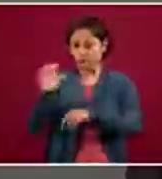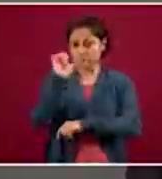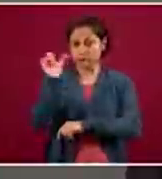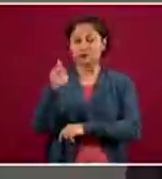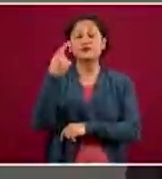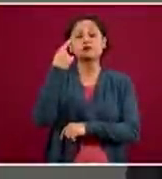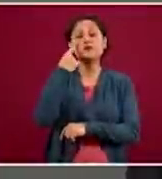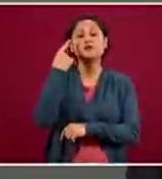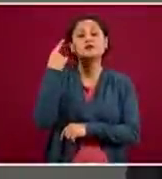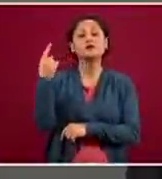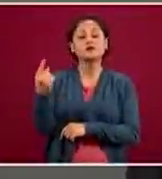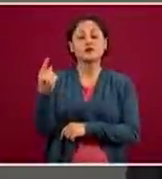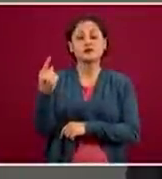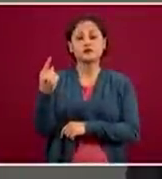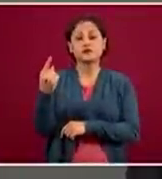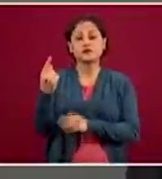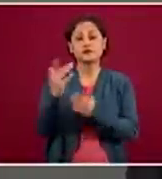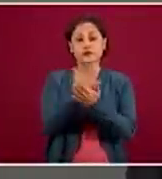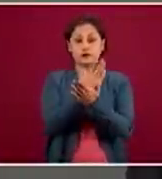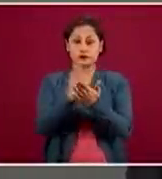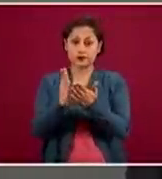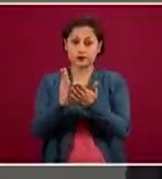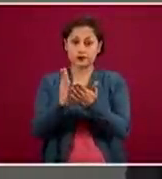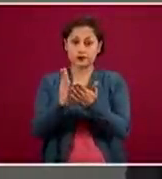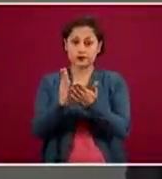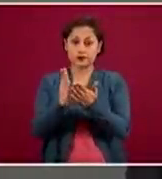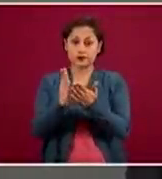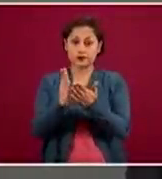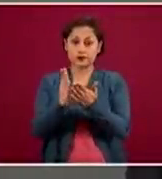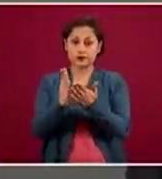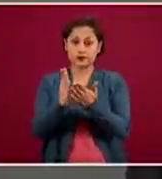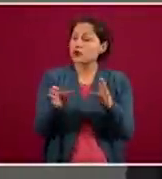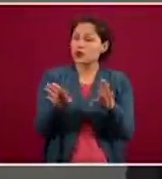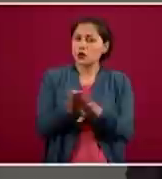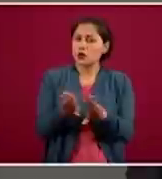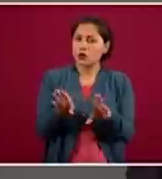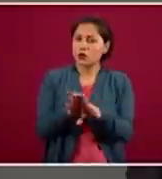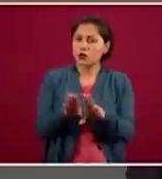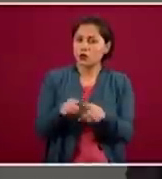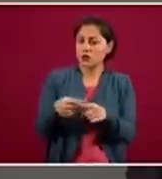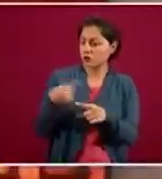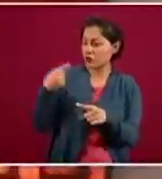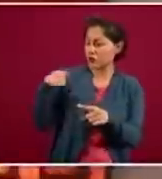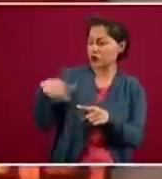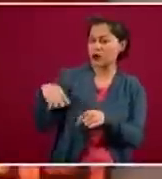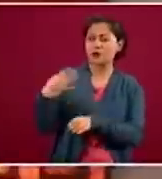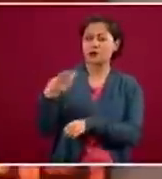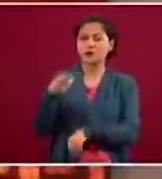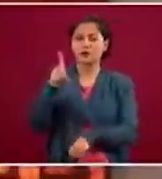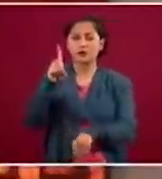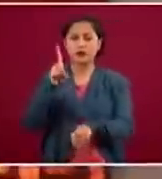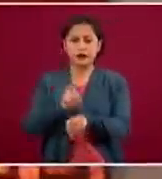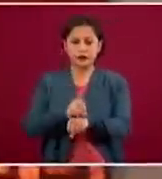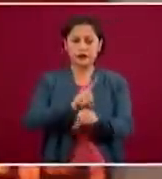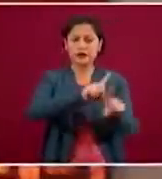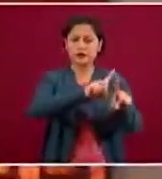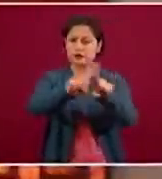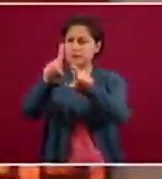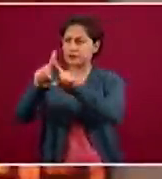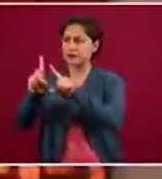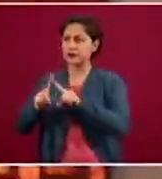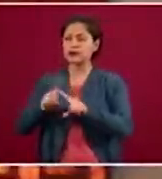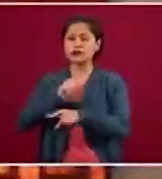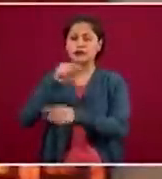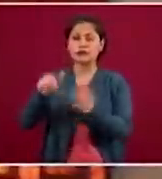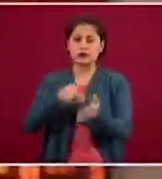podemos ver un poco mejor la distribución de cómo está la carga en estos últimos 14 días por las regiones de la Organización